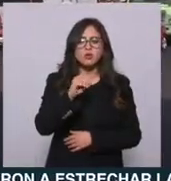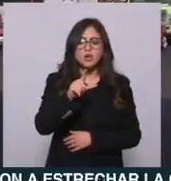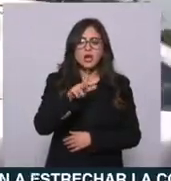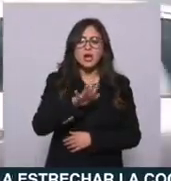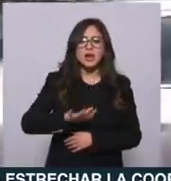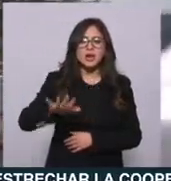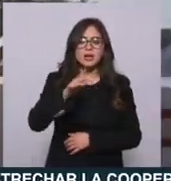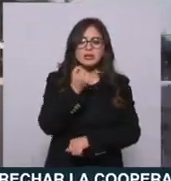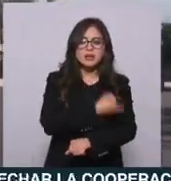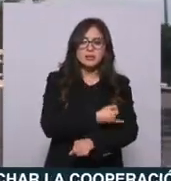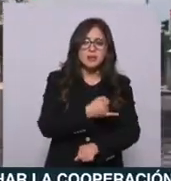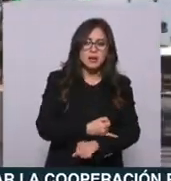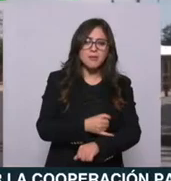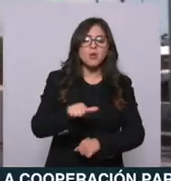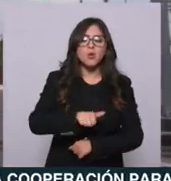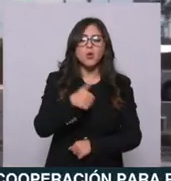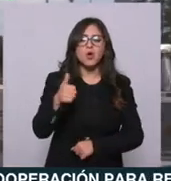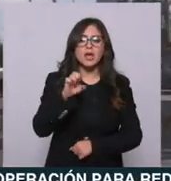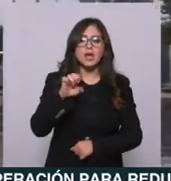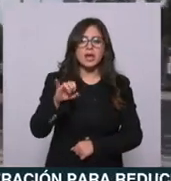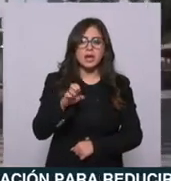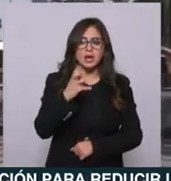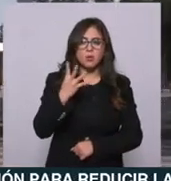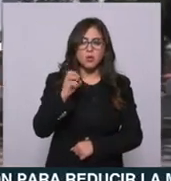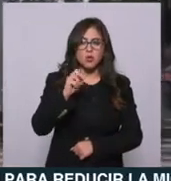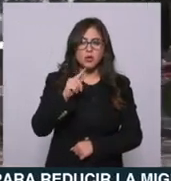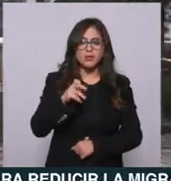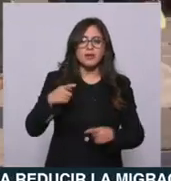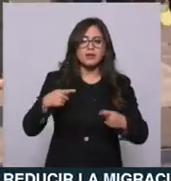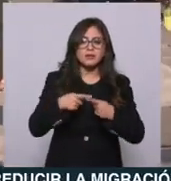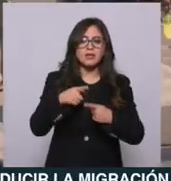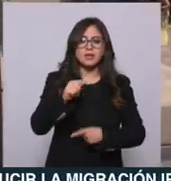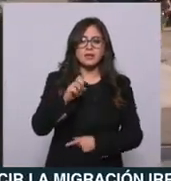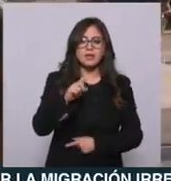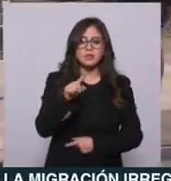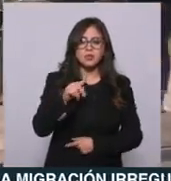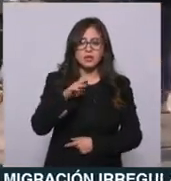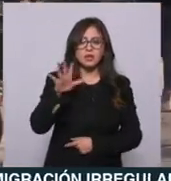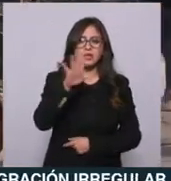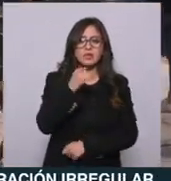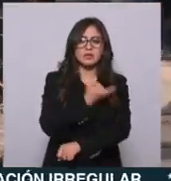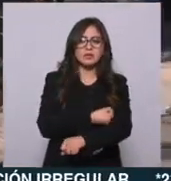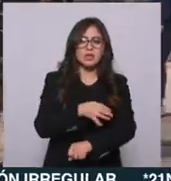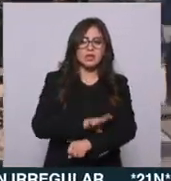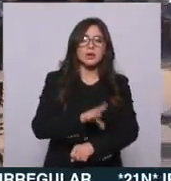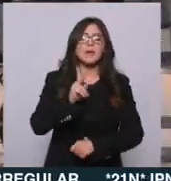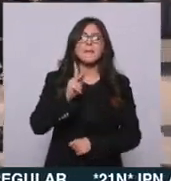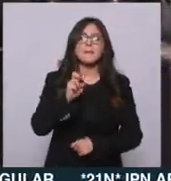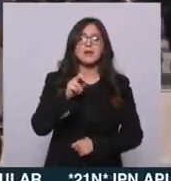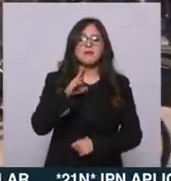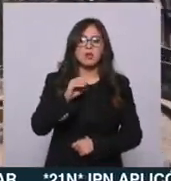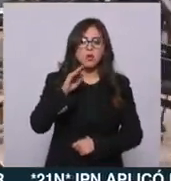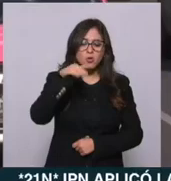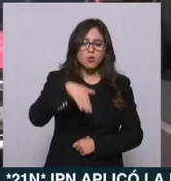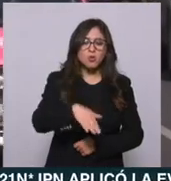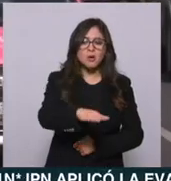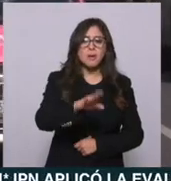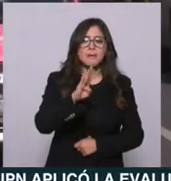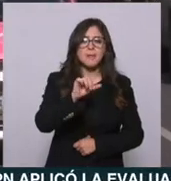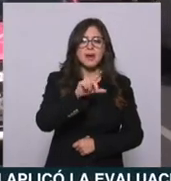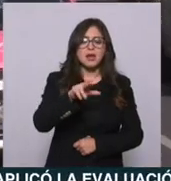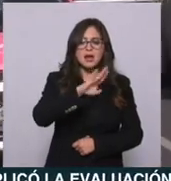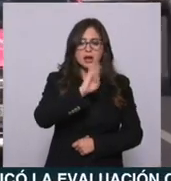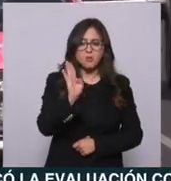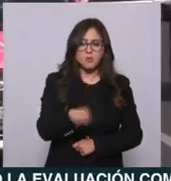Iztapalapa. Otro es el Eje 4 Oriente, esquina con Canal de Tezontle en Iztacalco, periférico a la altura de Barranca del